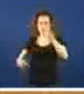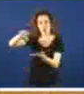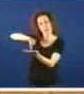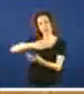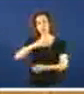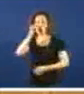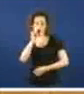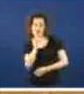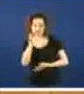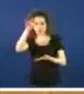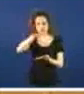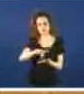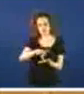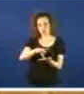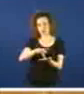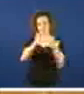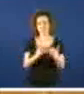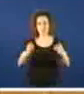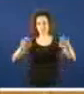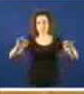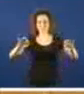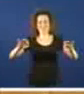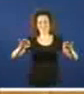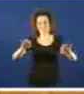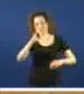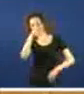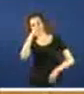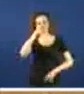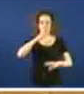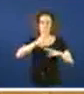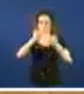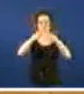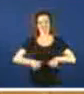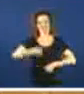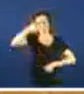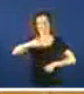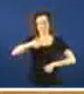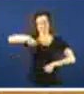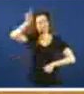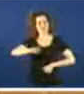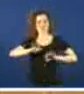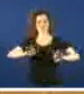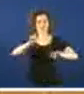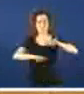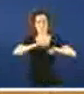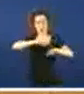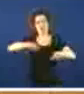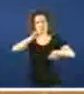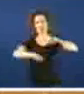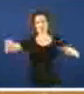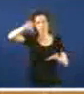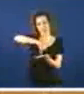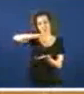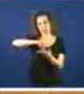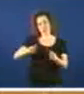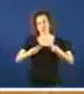que se poña un pleno precisamente en Antroido, cando é a festa máis sinalada para a maioría dos cidadáns que viven